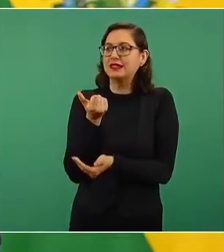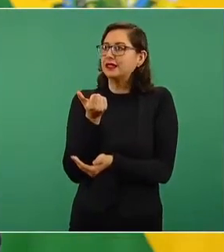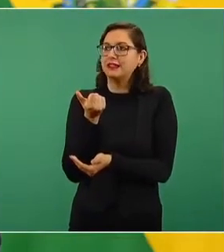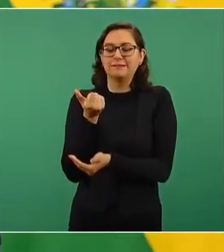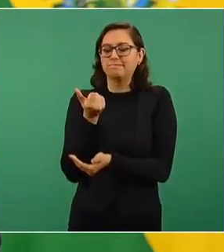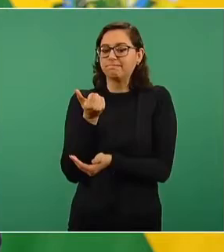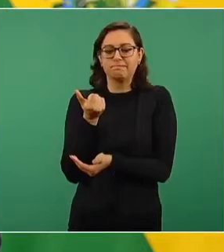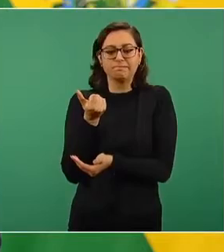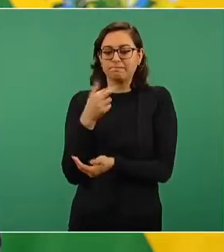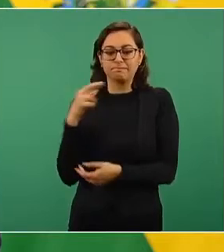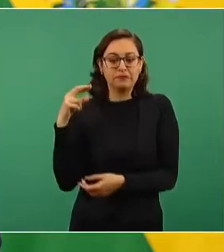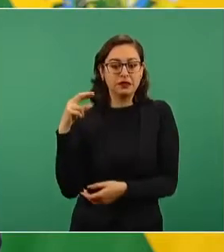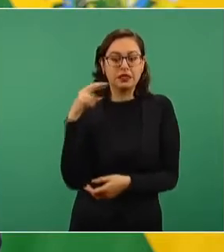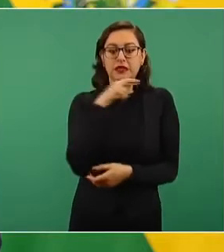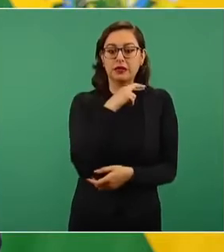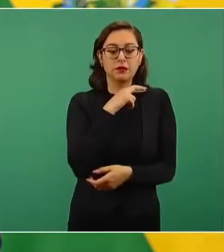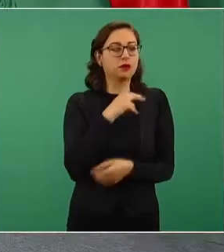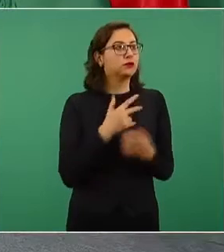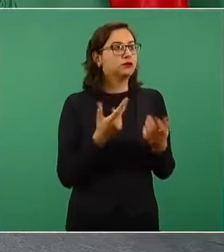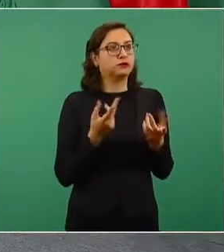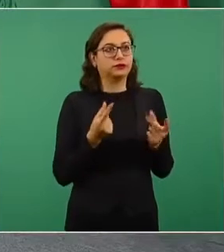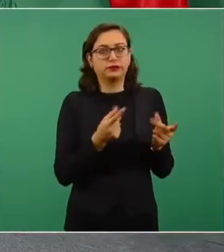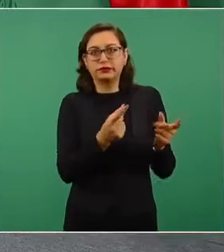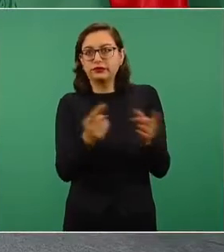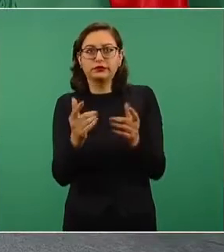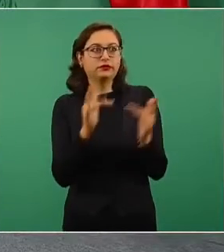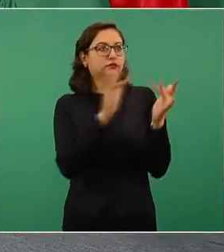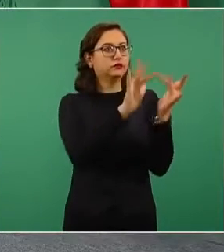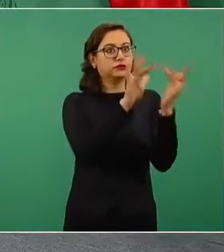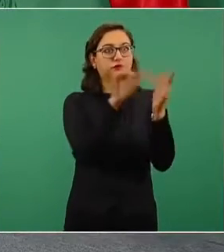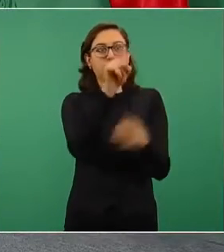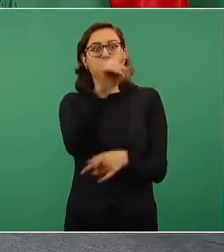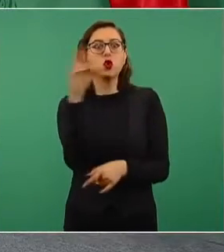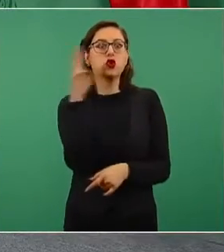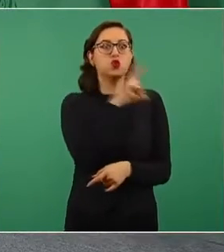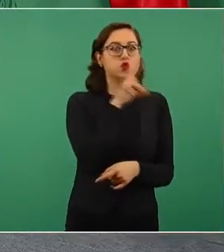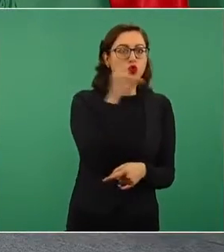con los proveedores de la vacuna Sputnik V